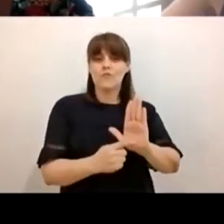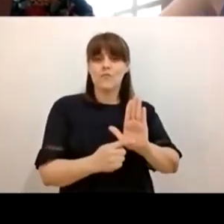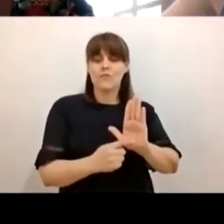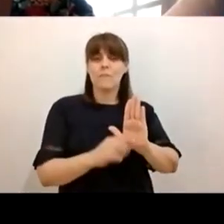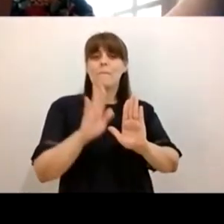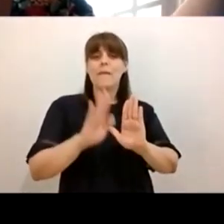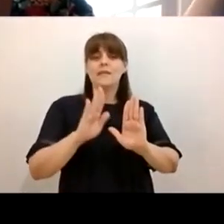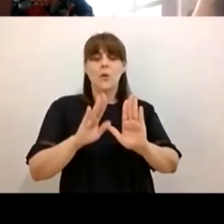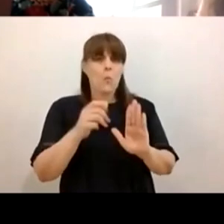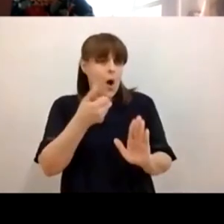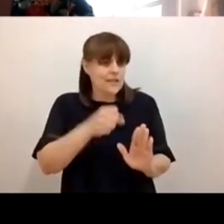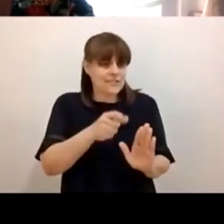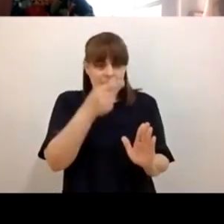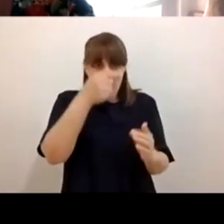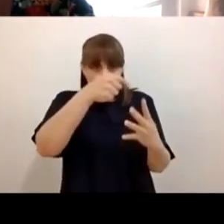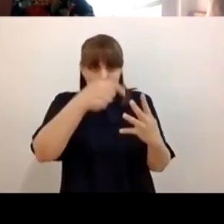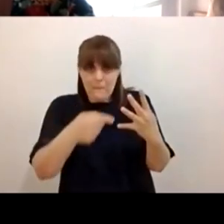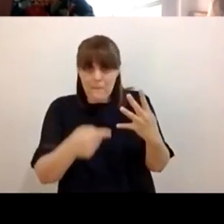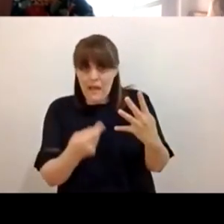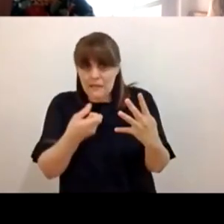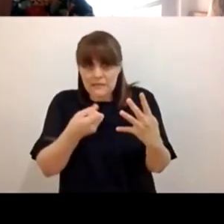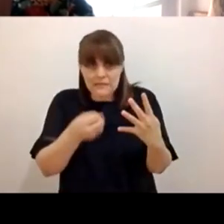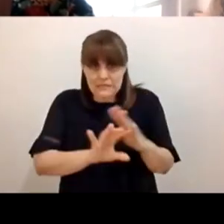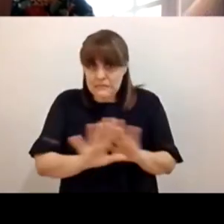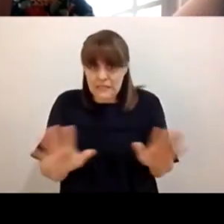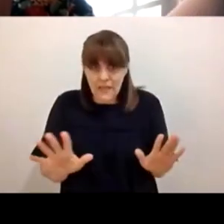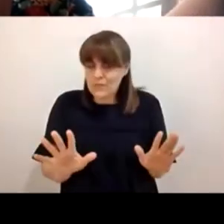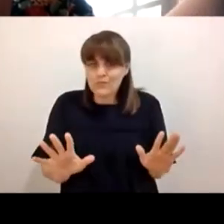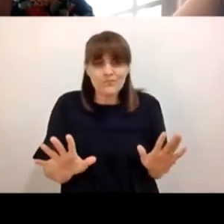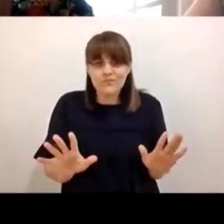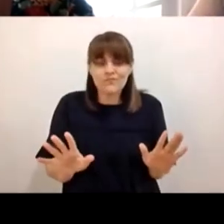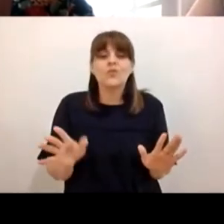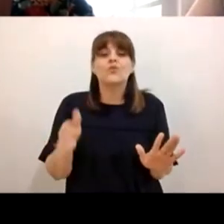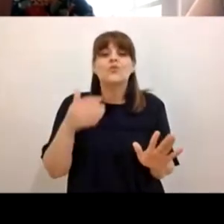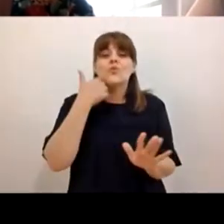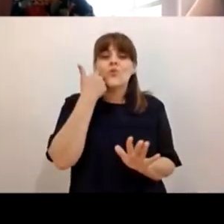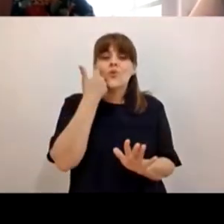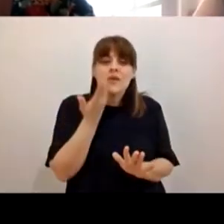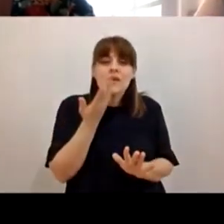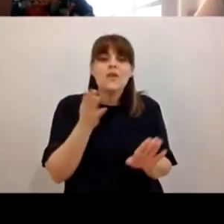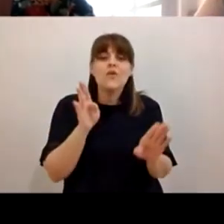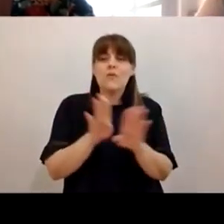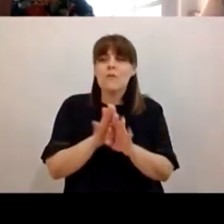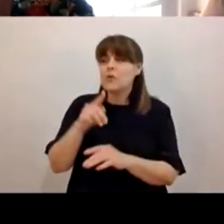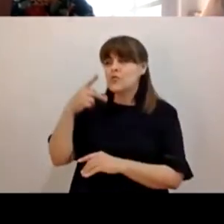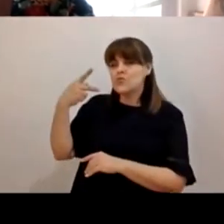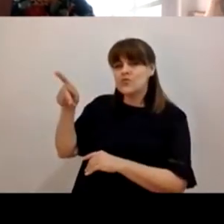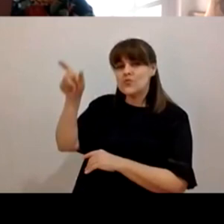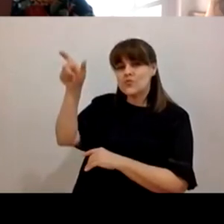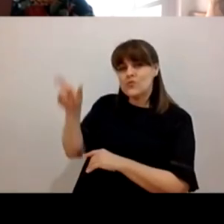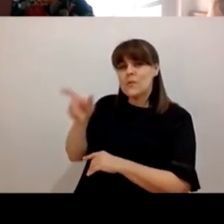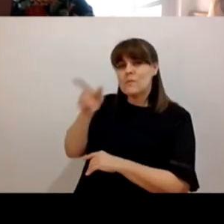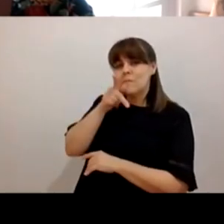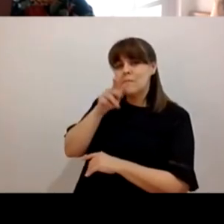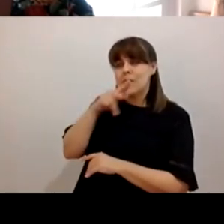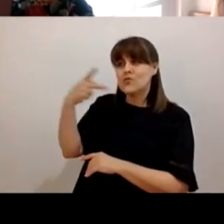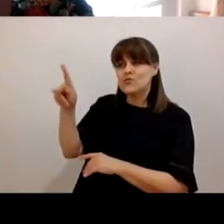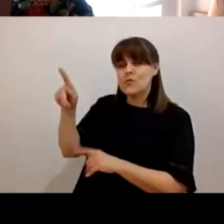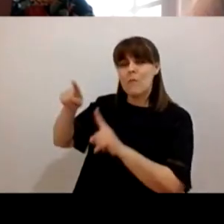y de lo que se trata es cómo quisiera yo tener esta virtud de mi padre o de mi madre lo que fuera